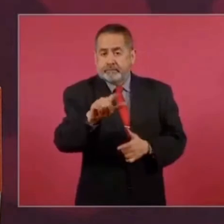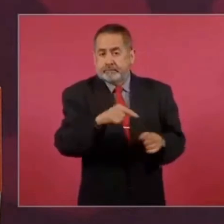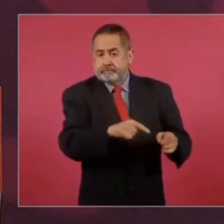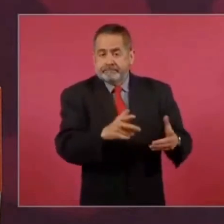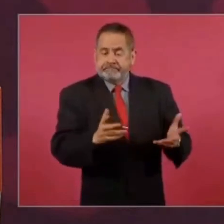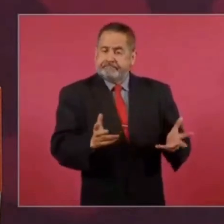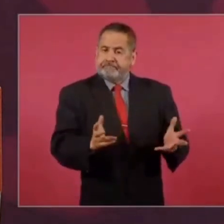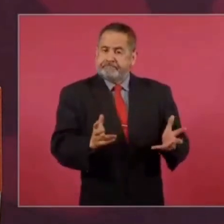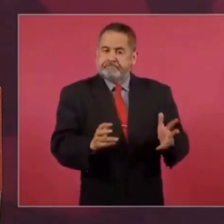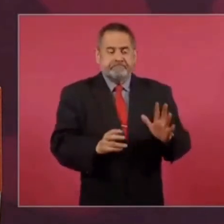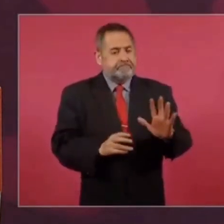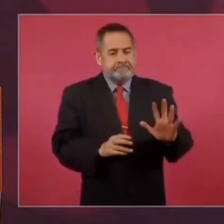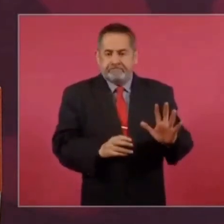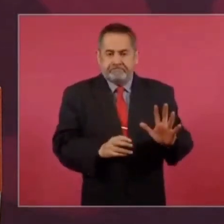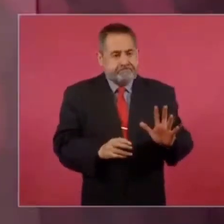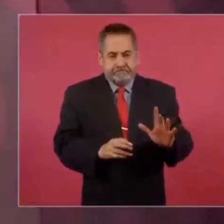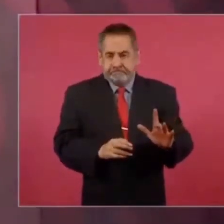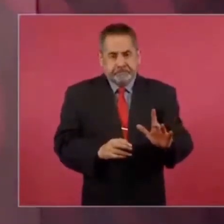Y la verdad,